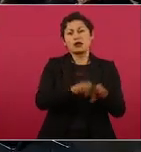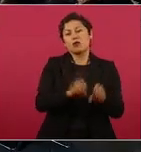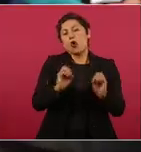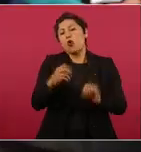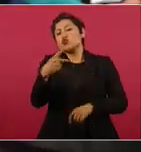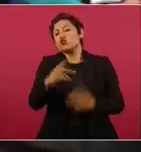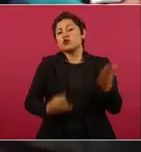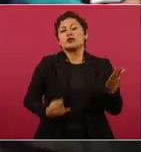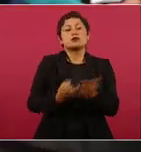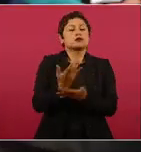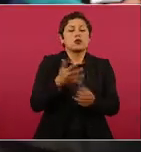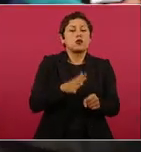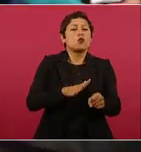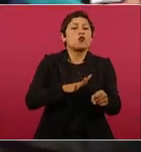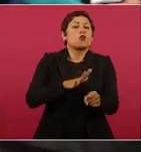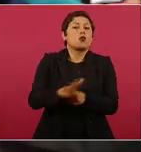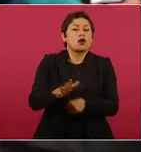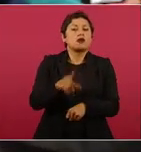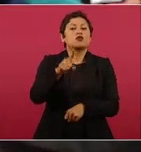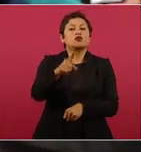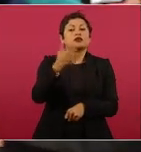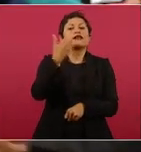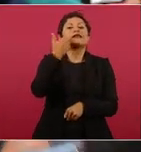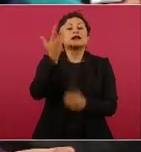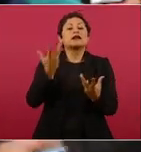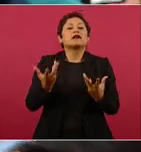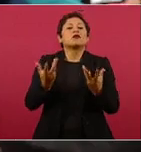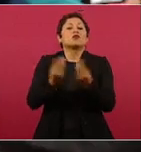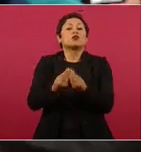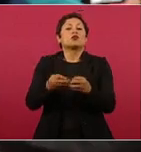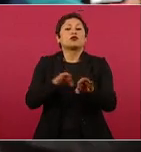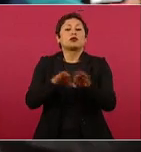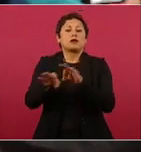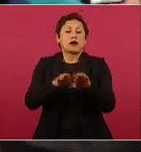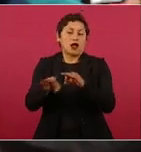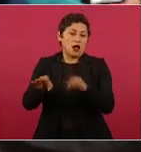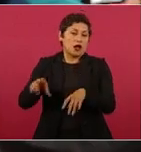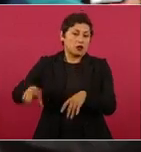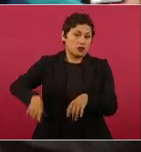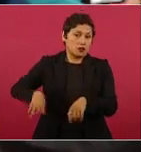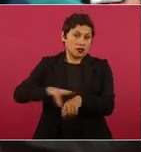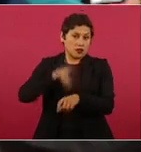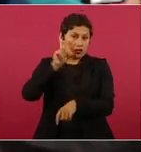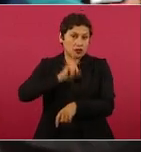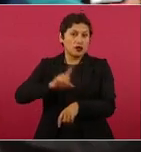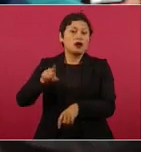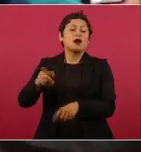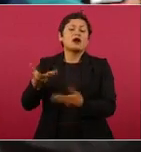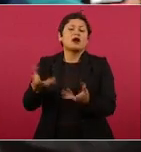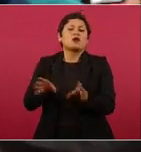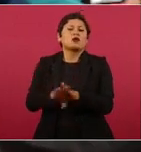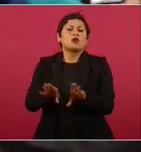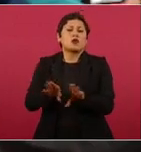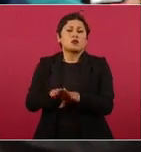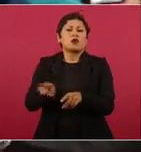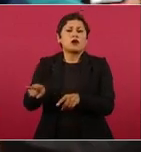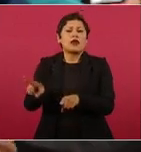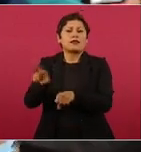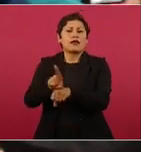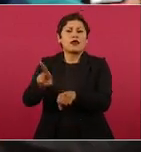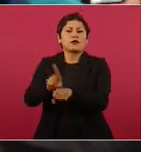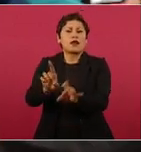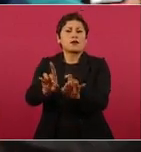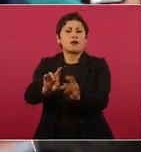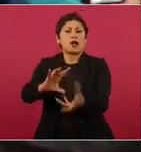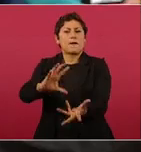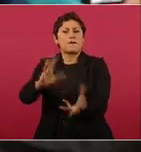próxima gobernadora, Mara Lezama, no solo para el combate a la violencia y estos tipos de acontecimientos que se viven a diario, sino